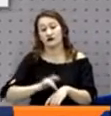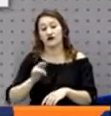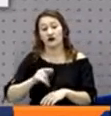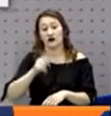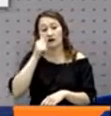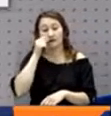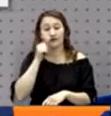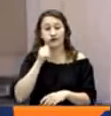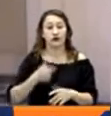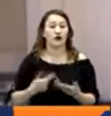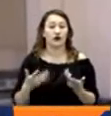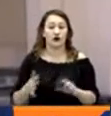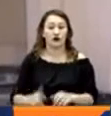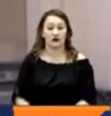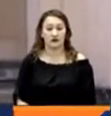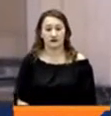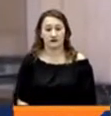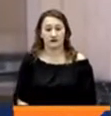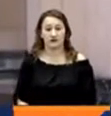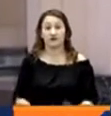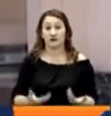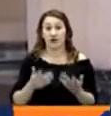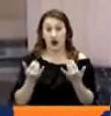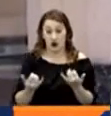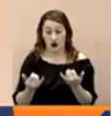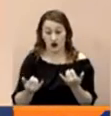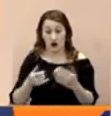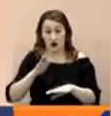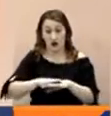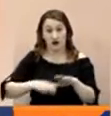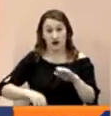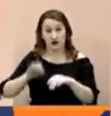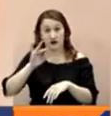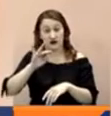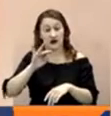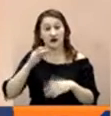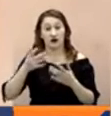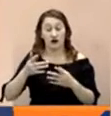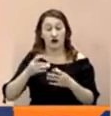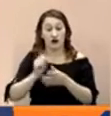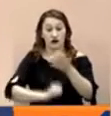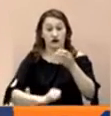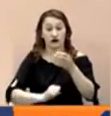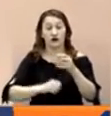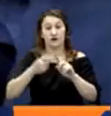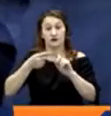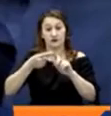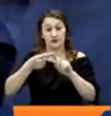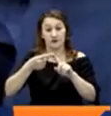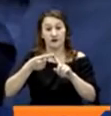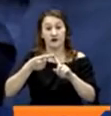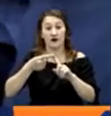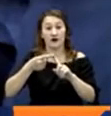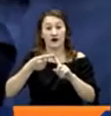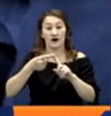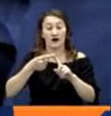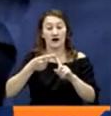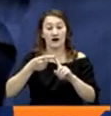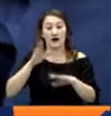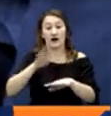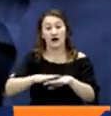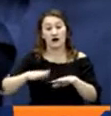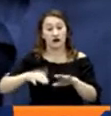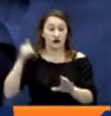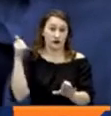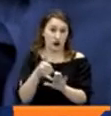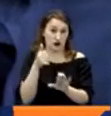una gestación no deseada. Actualmente existen tres causas autorizadas para la práctica de un aborto. La primera, cuando el embarazo sea